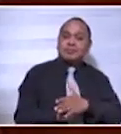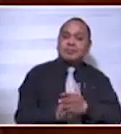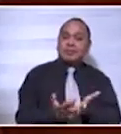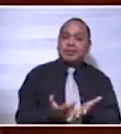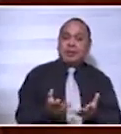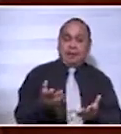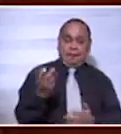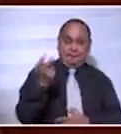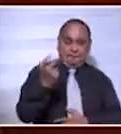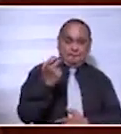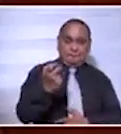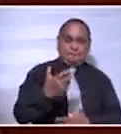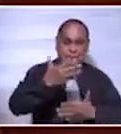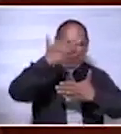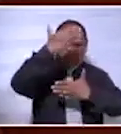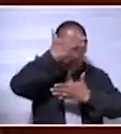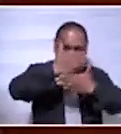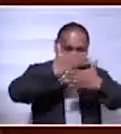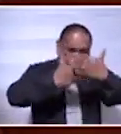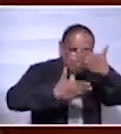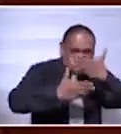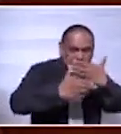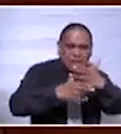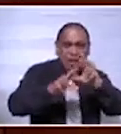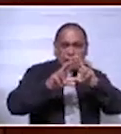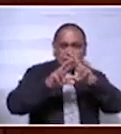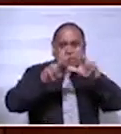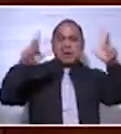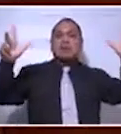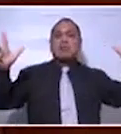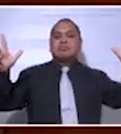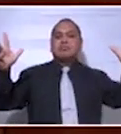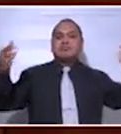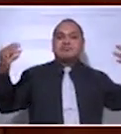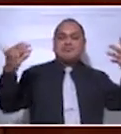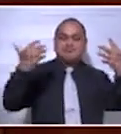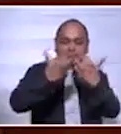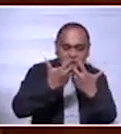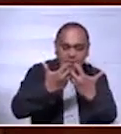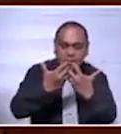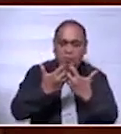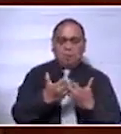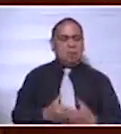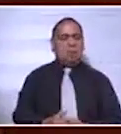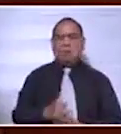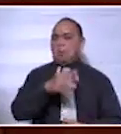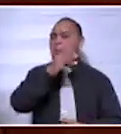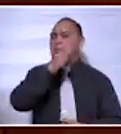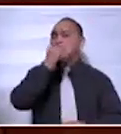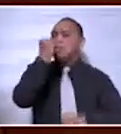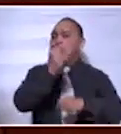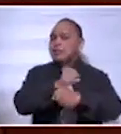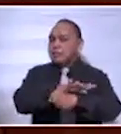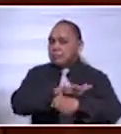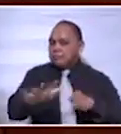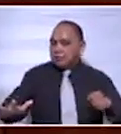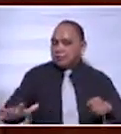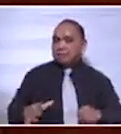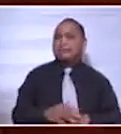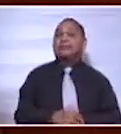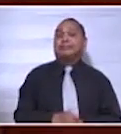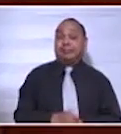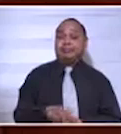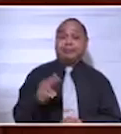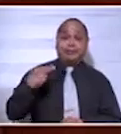que pueda, una vez que se rompe, es muy difícil pegarla. Entonces, yo creo que eso es lo que tenemos que cuidar, y sobre todo en